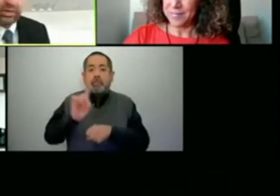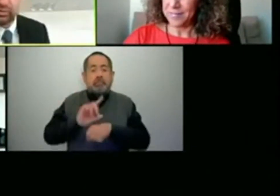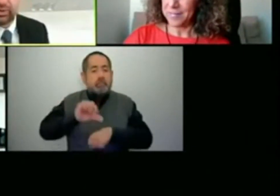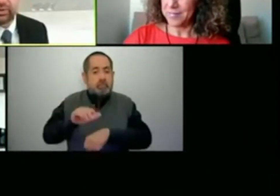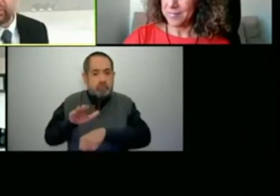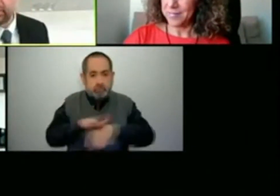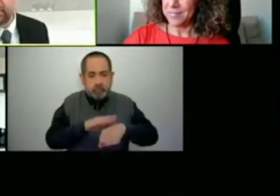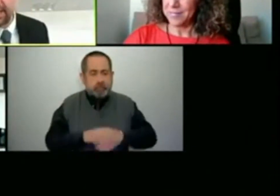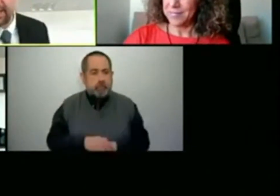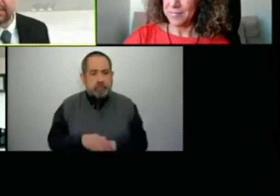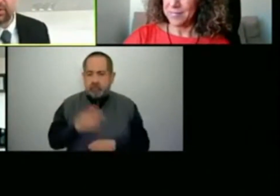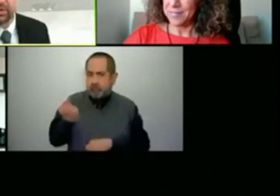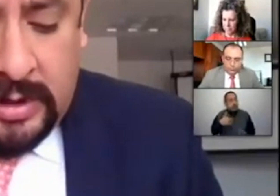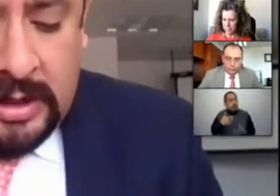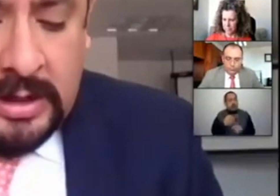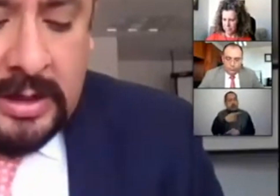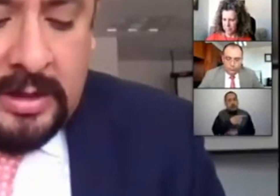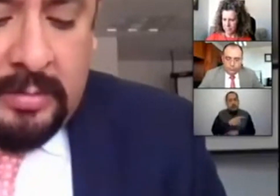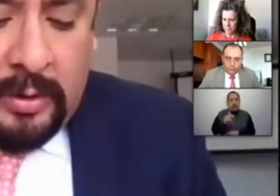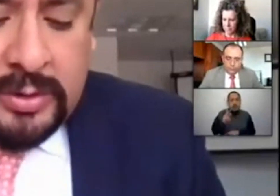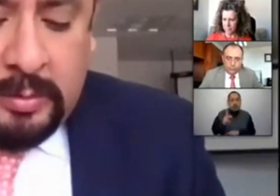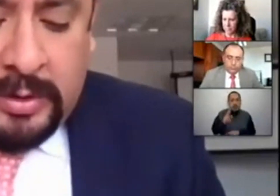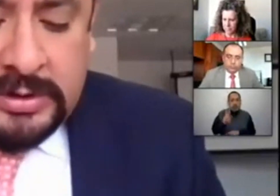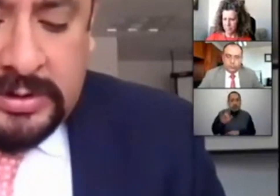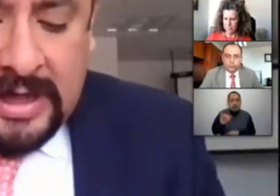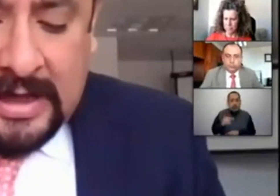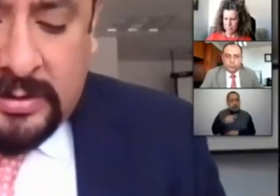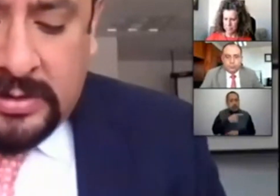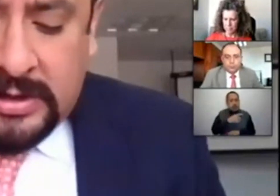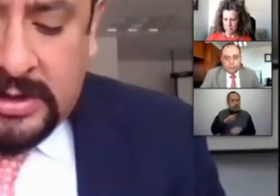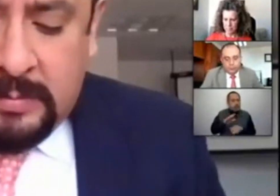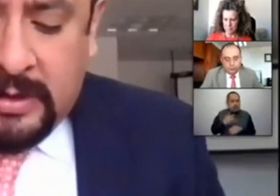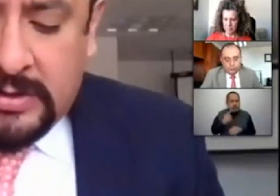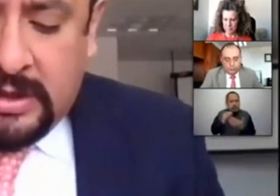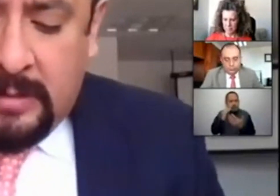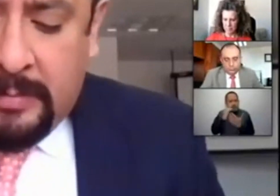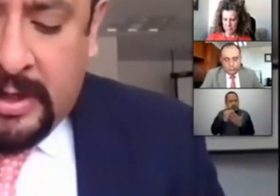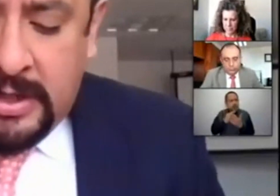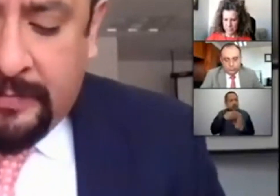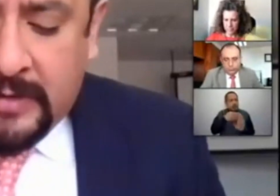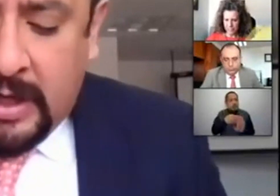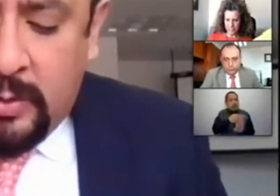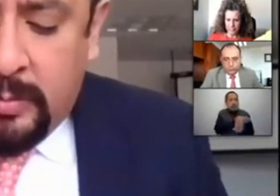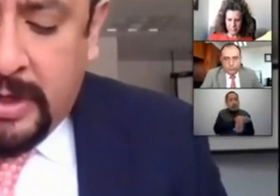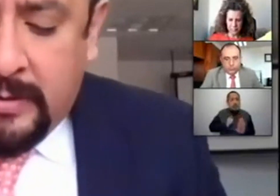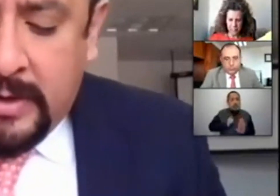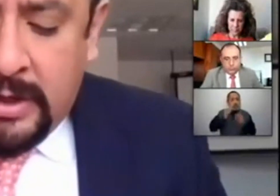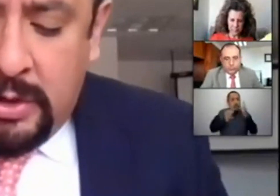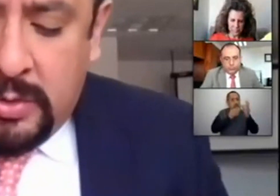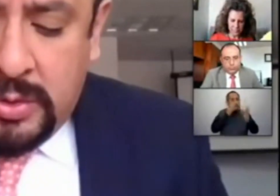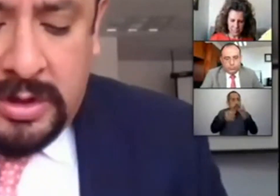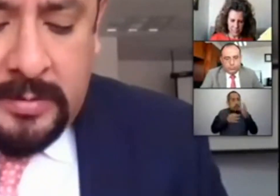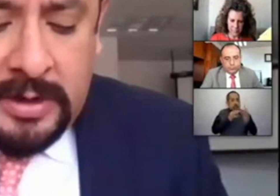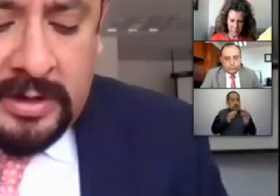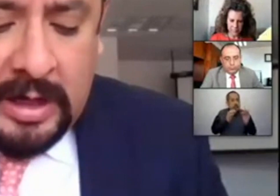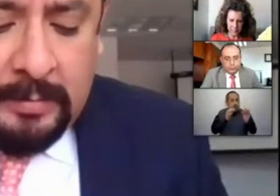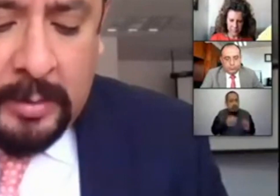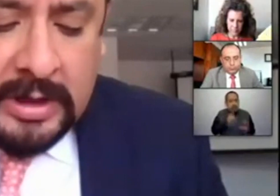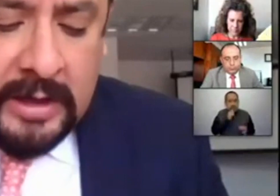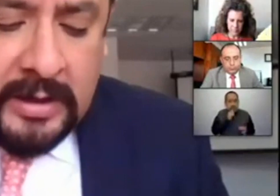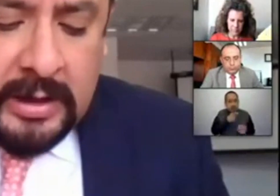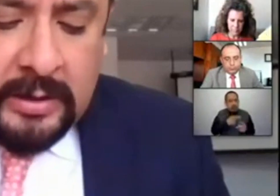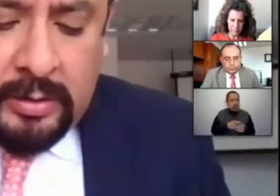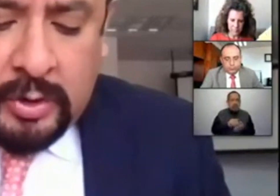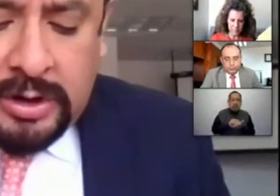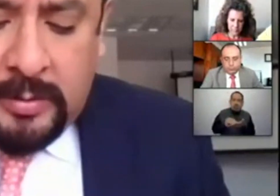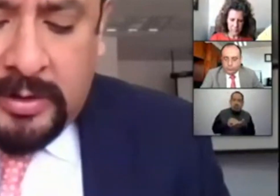CORAT, consistentes en actos anticipados de campaña, calumnia y uso indebido de recursos públicos, las cuales